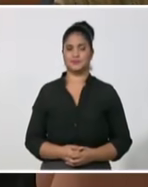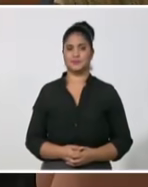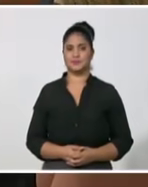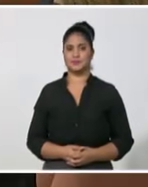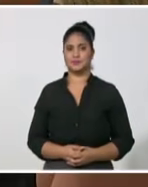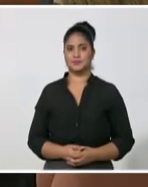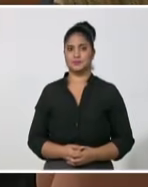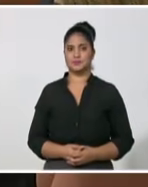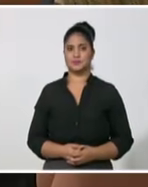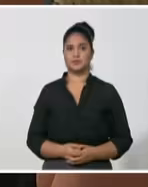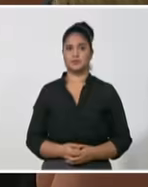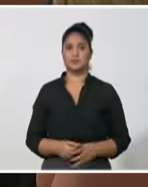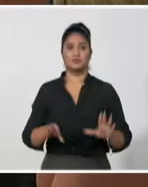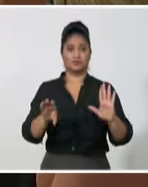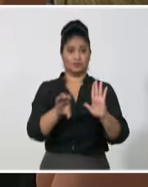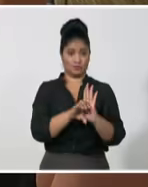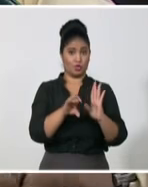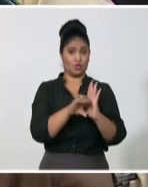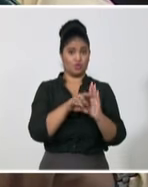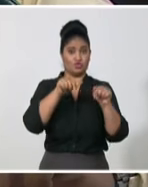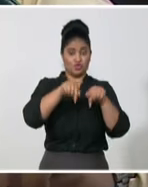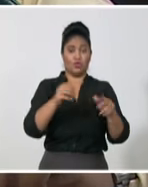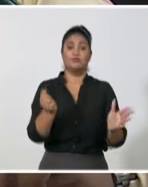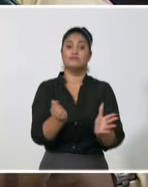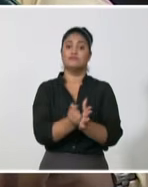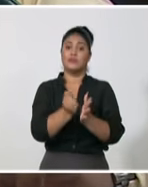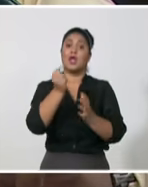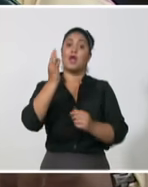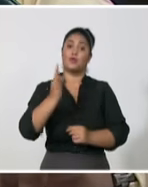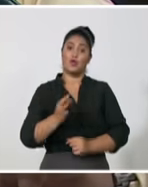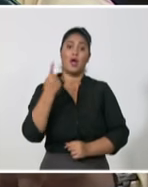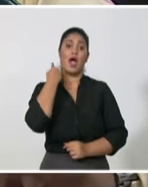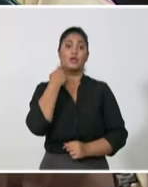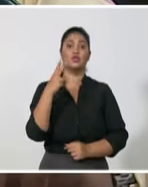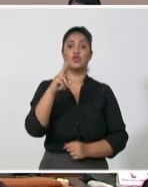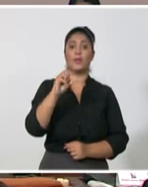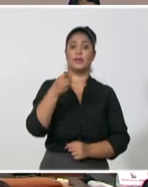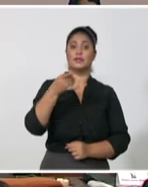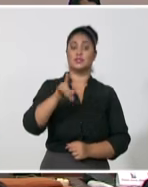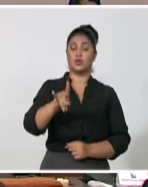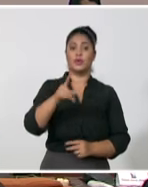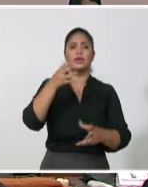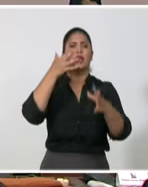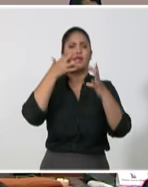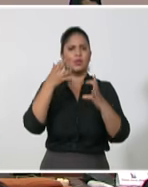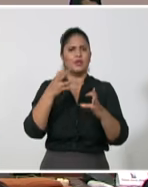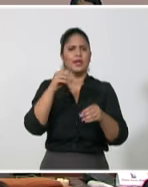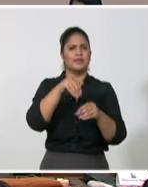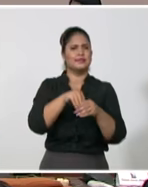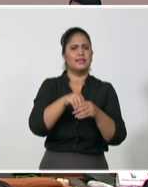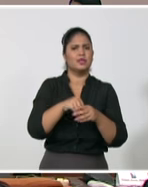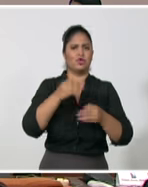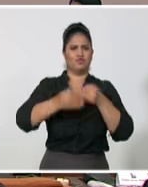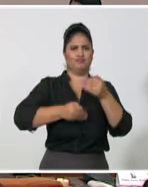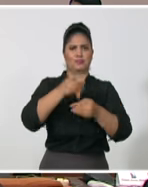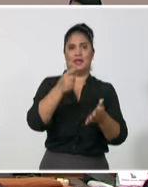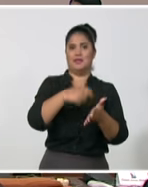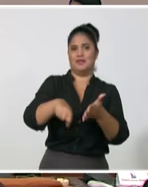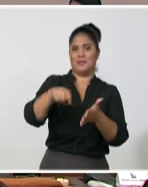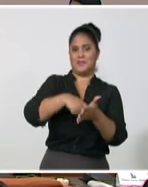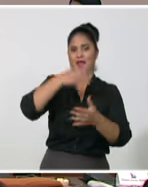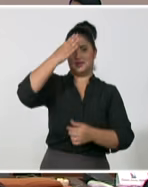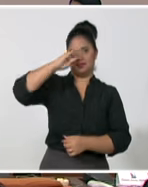con la constitución aprobada en 2019 fue señalada como un eslabón muy importante para la materialización de la estrategia la preparación